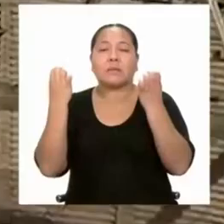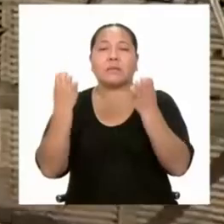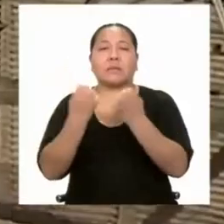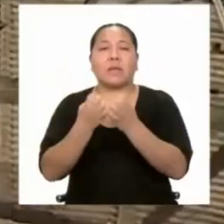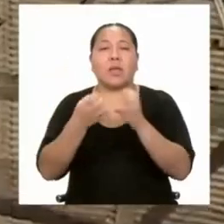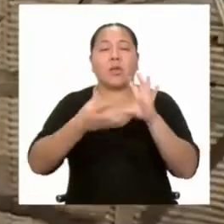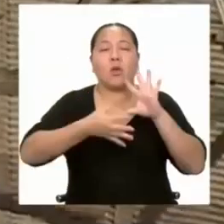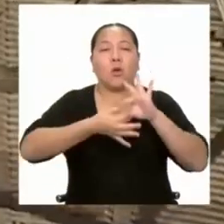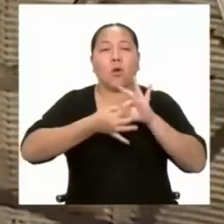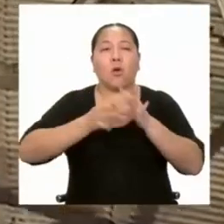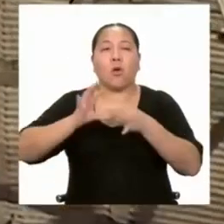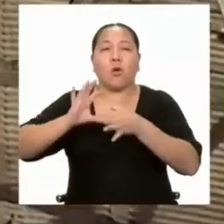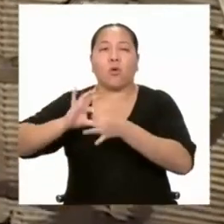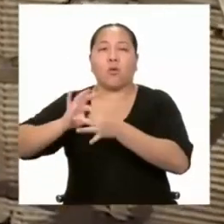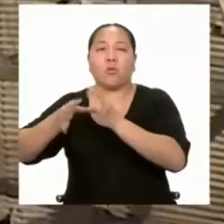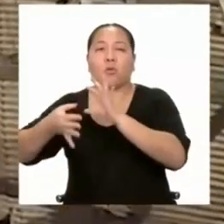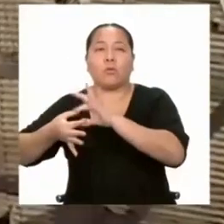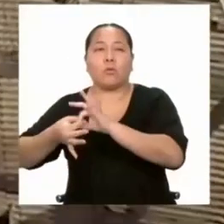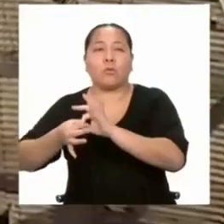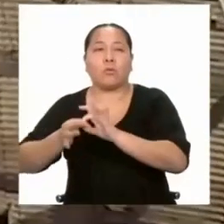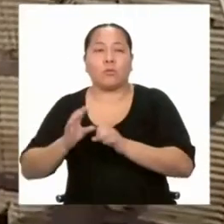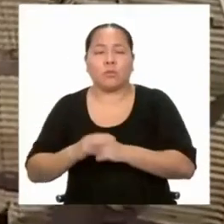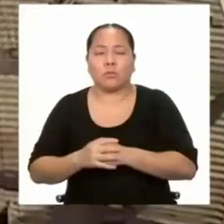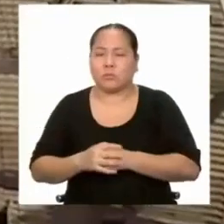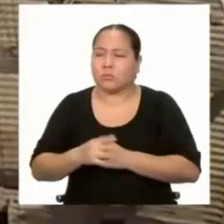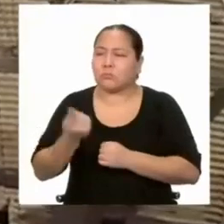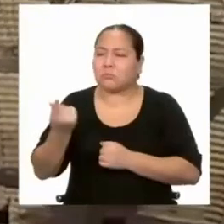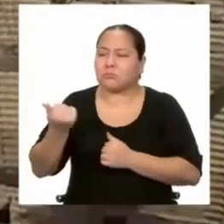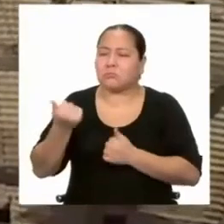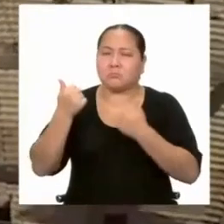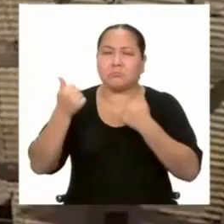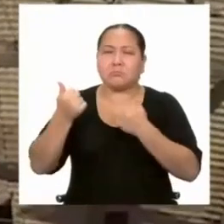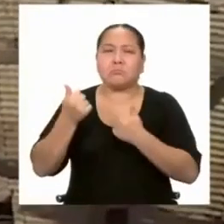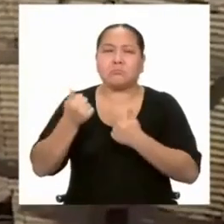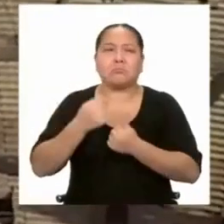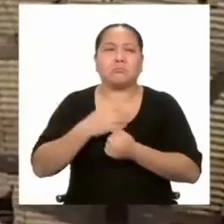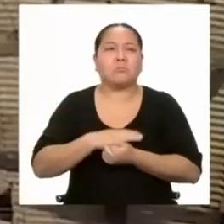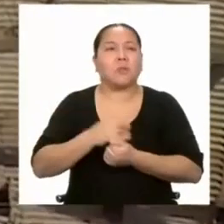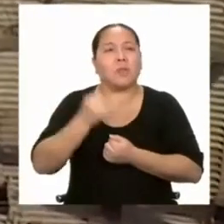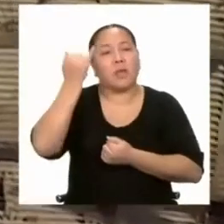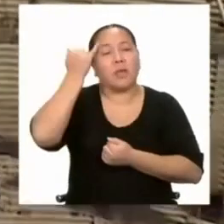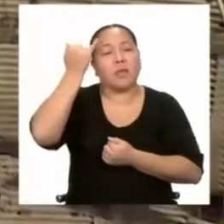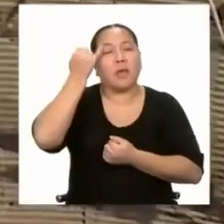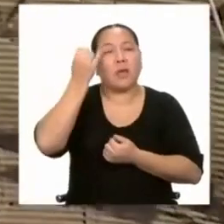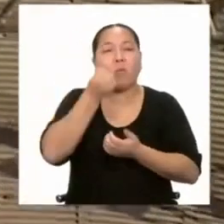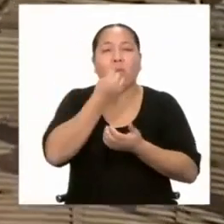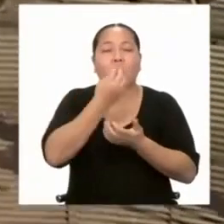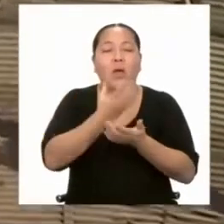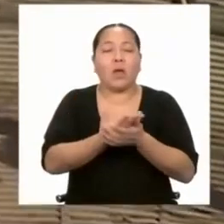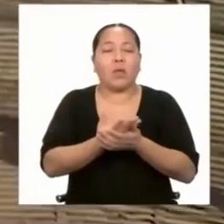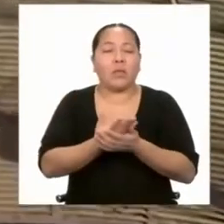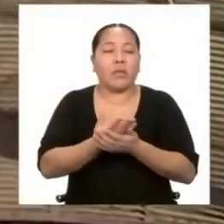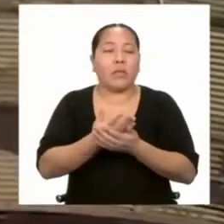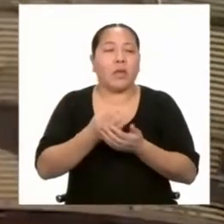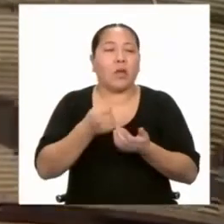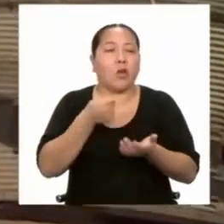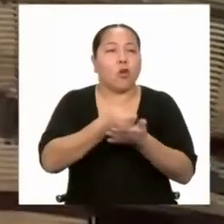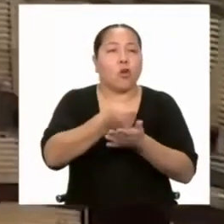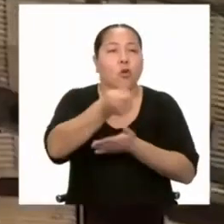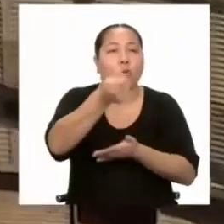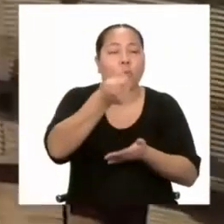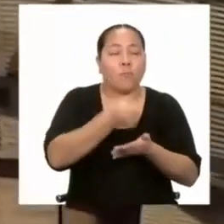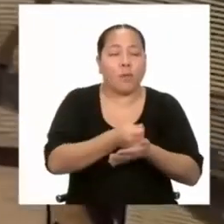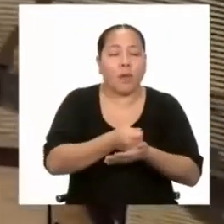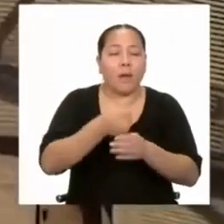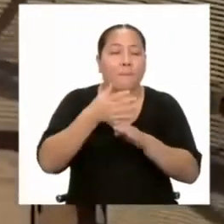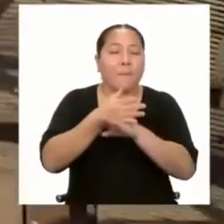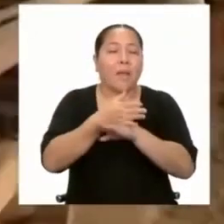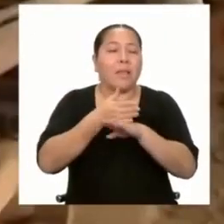un gesto muy bueno de parte de Inglaterra para la compra de esa madera para ese estadio.